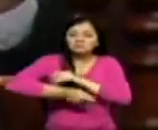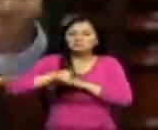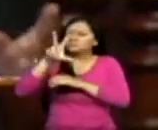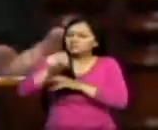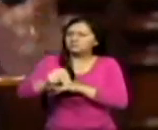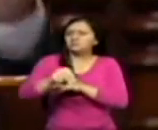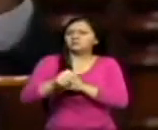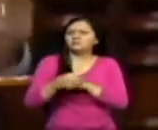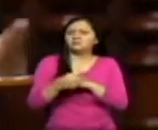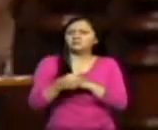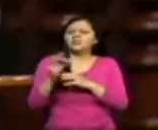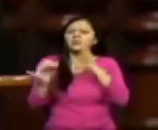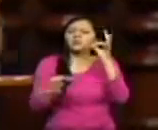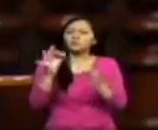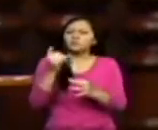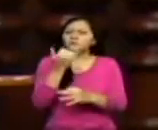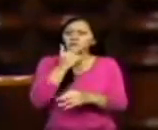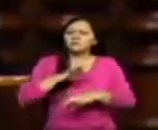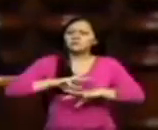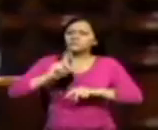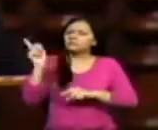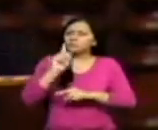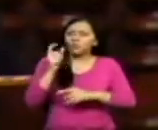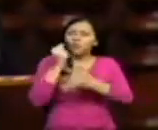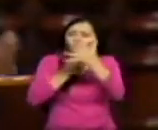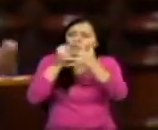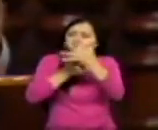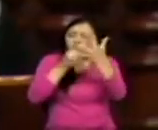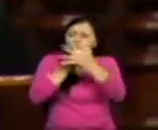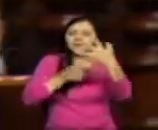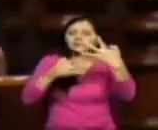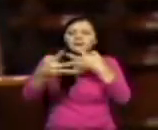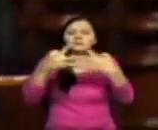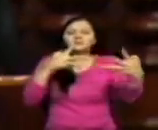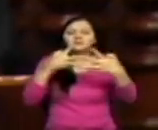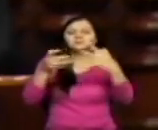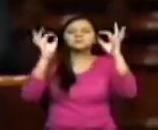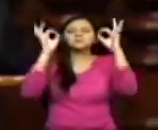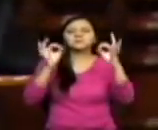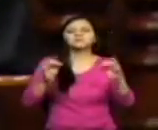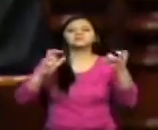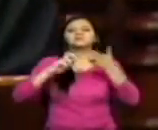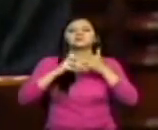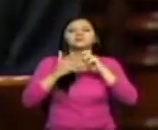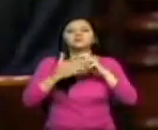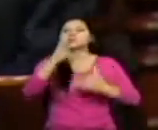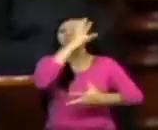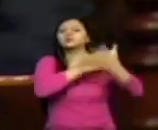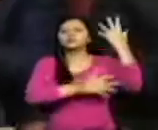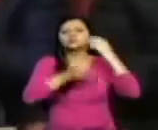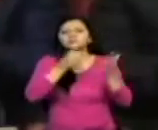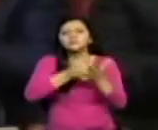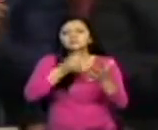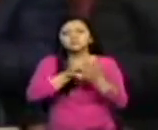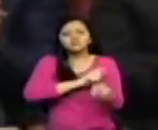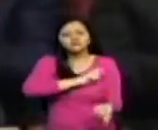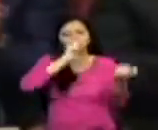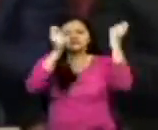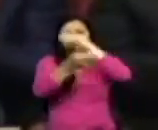delito, luchando con toda transparencia contra estos flagelos históricos.